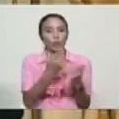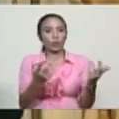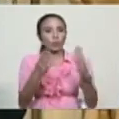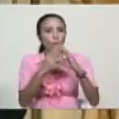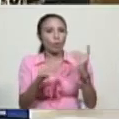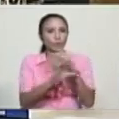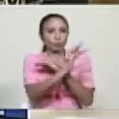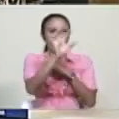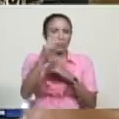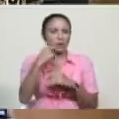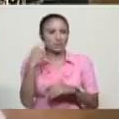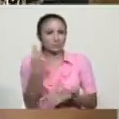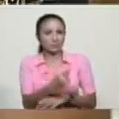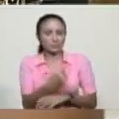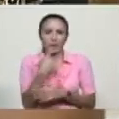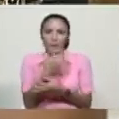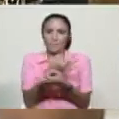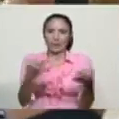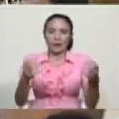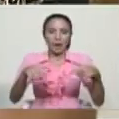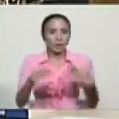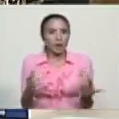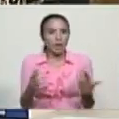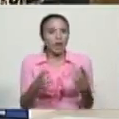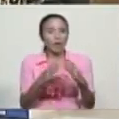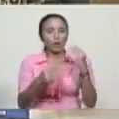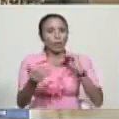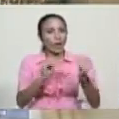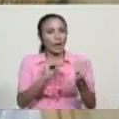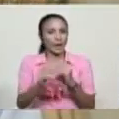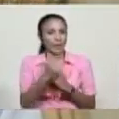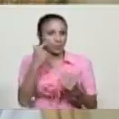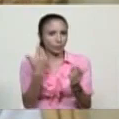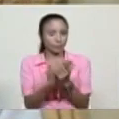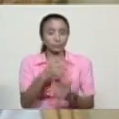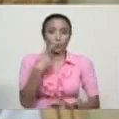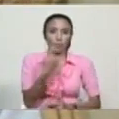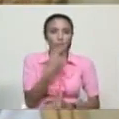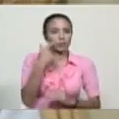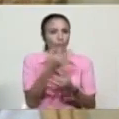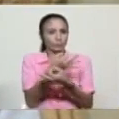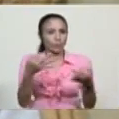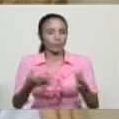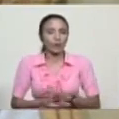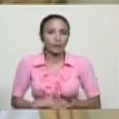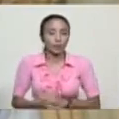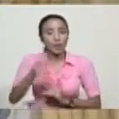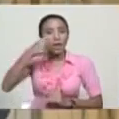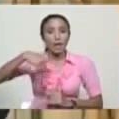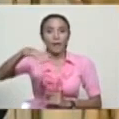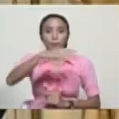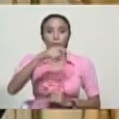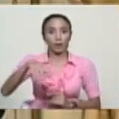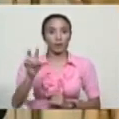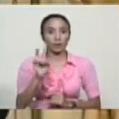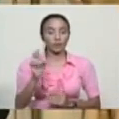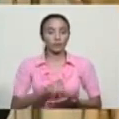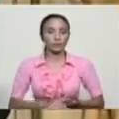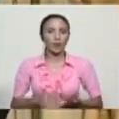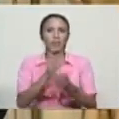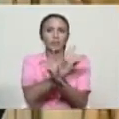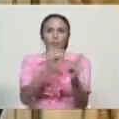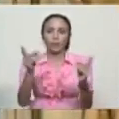republicana, impecable desde el punto de vista ético y político del pueblo de Venezuela y de la democracia